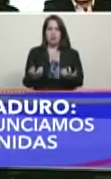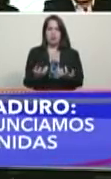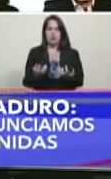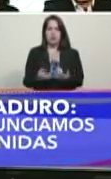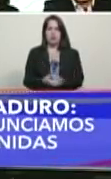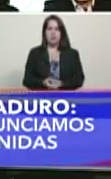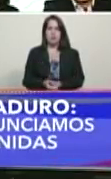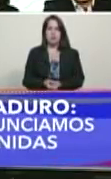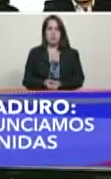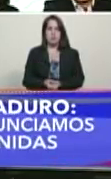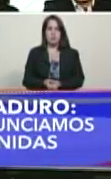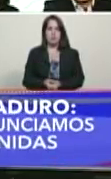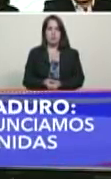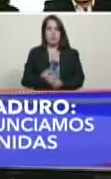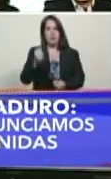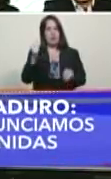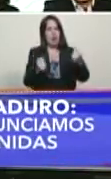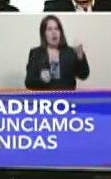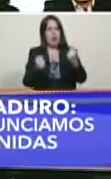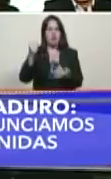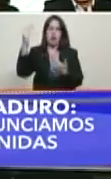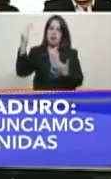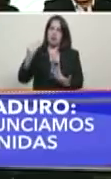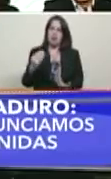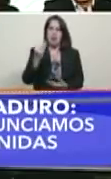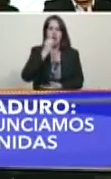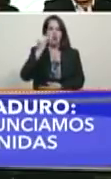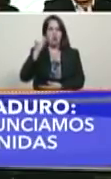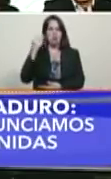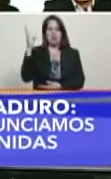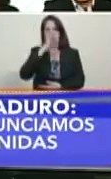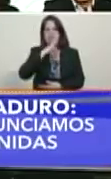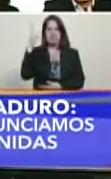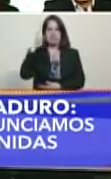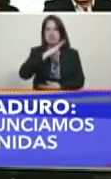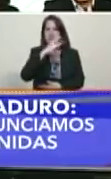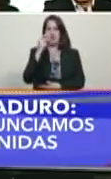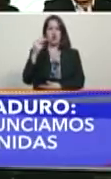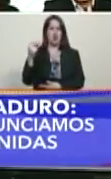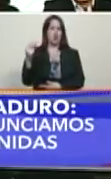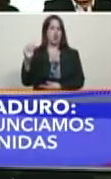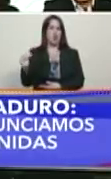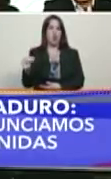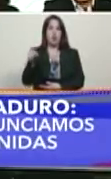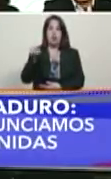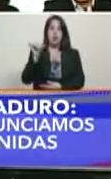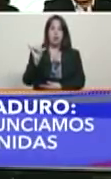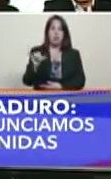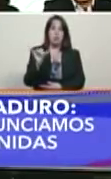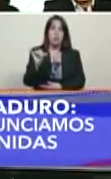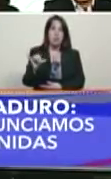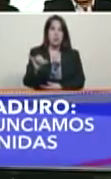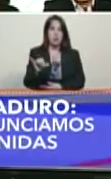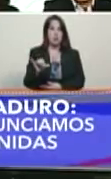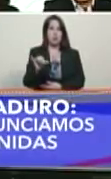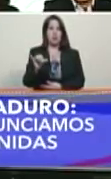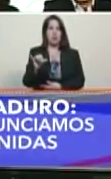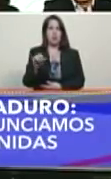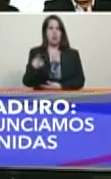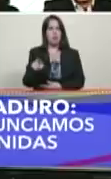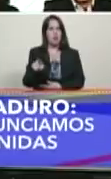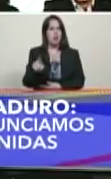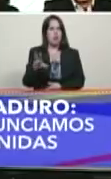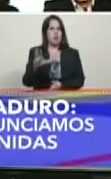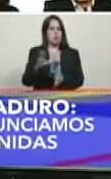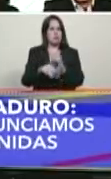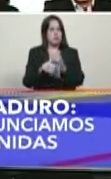las gandolas que traían comida podrida y no no no no no fueron ellos mismos fueron sus propios delincuentes y bando